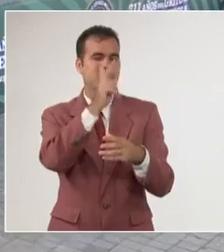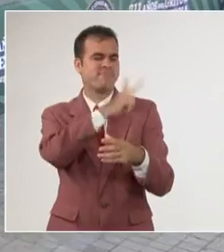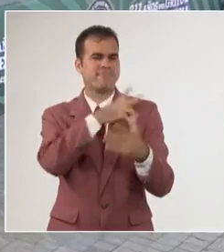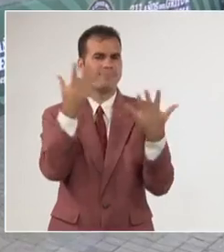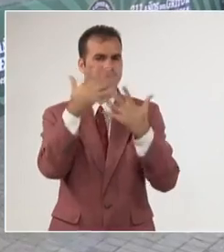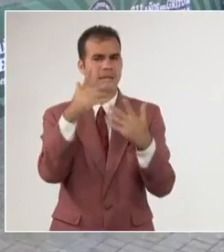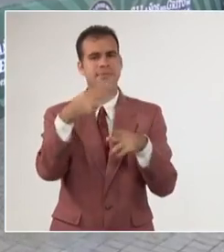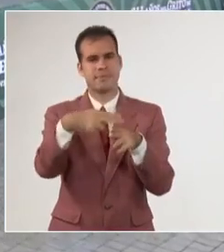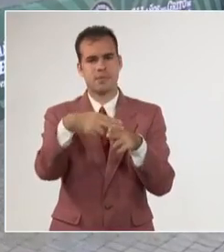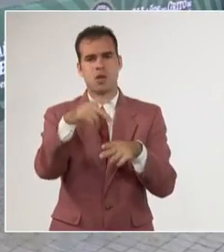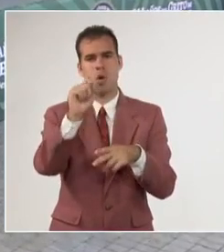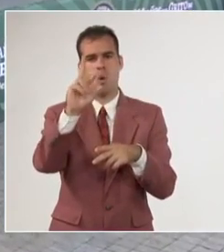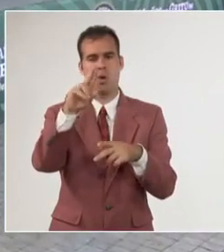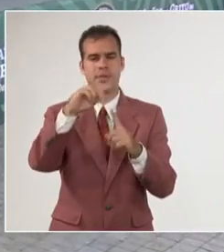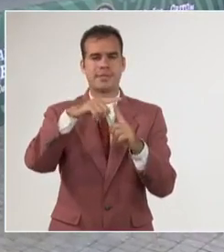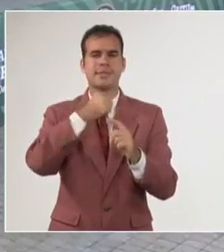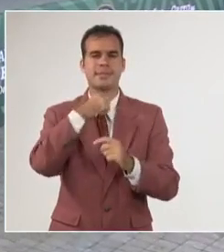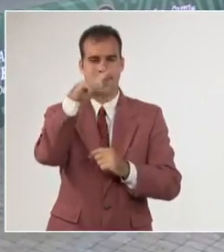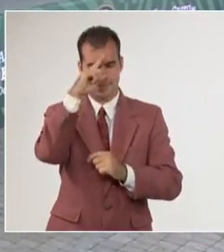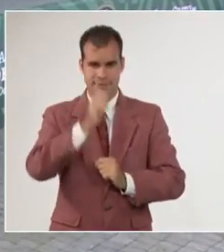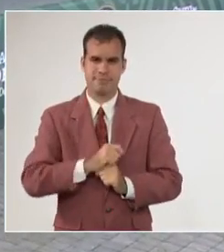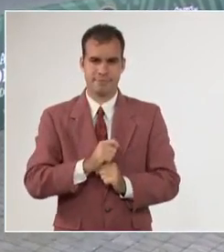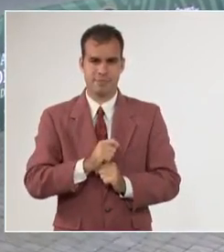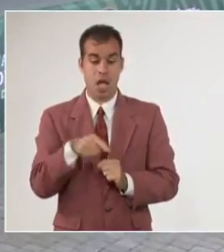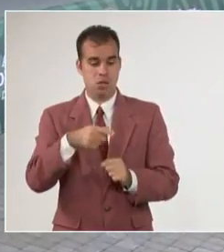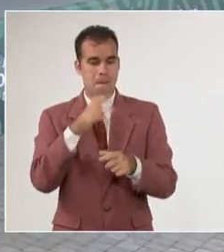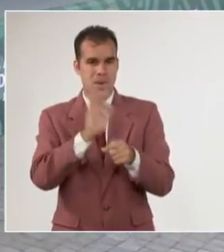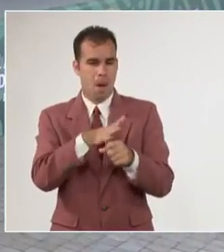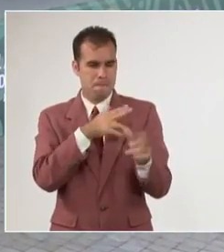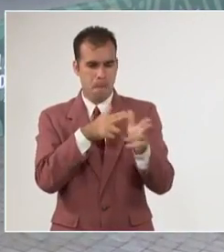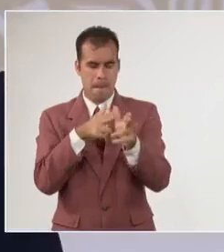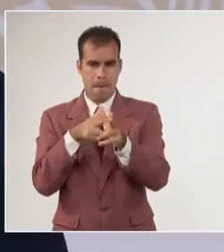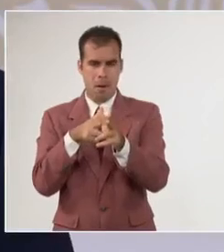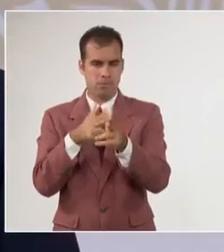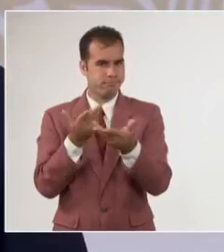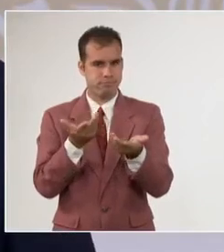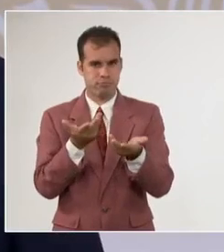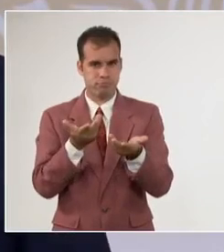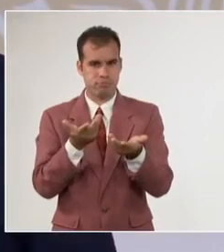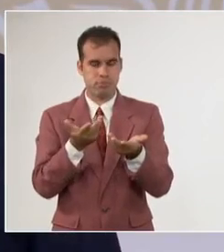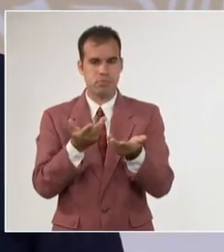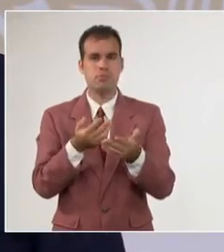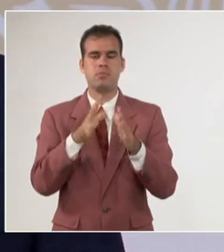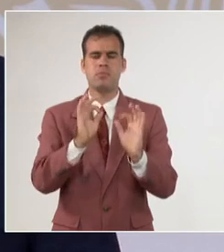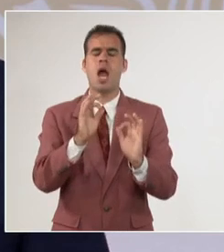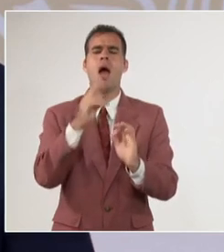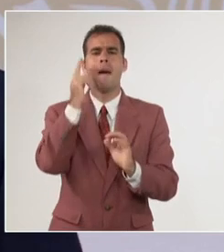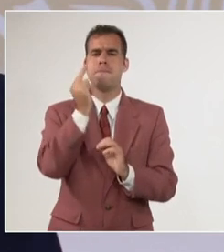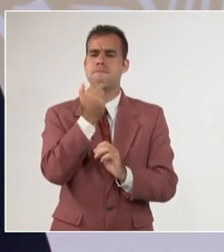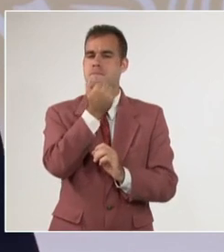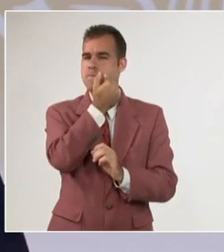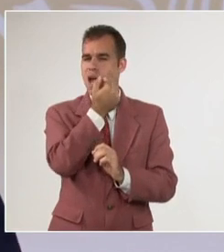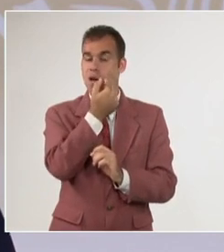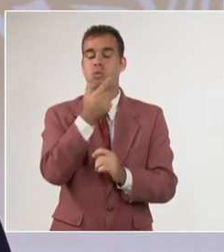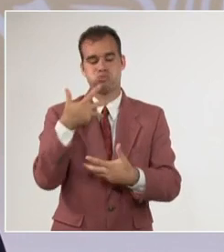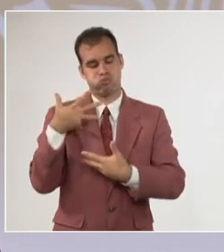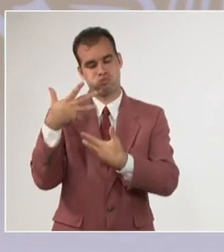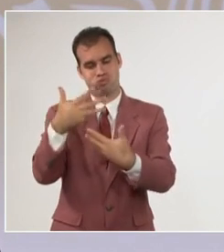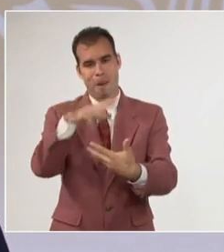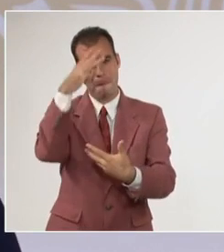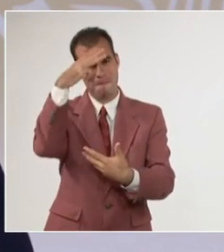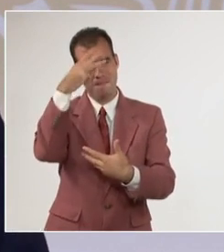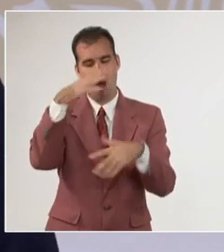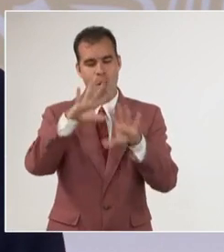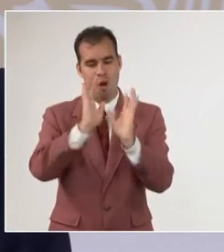Cortés. Pero nadie nos diría más de México que José Martí. Cito fragmentos de su memorable discurso pronunciado